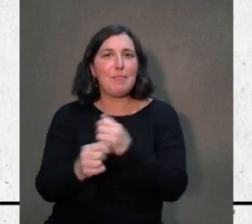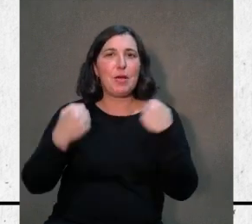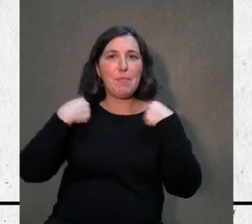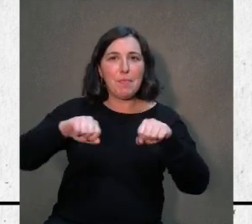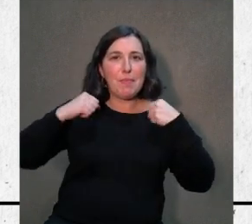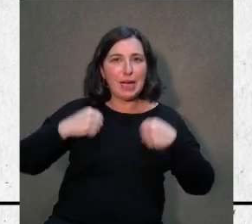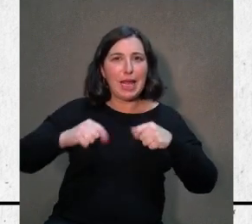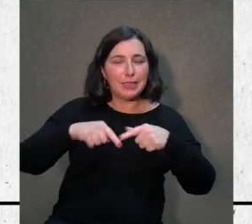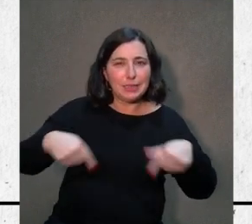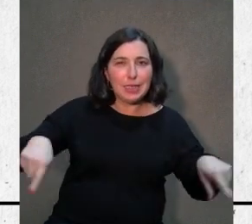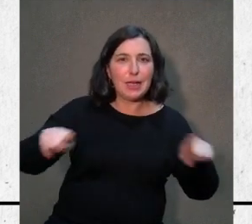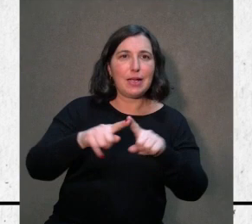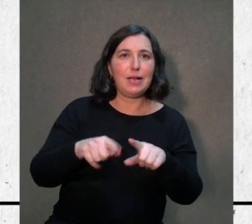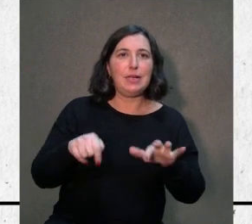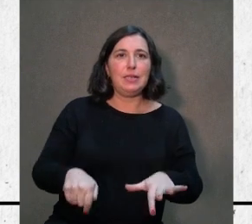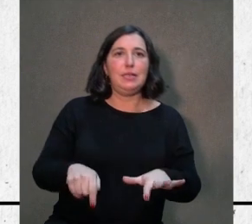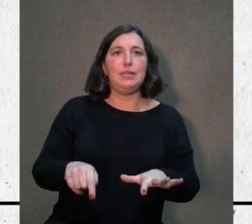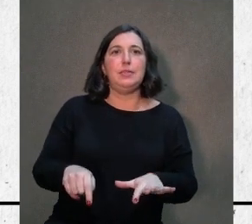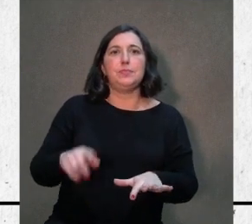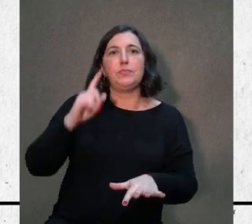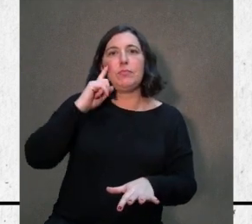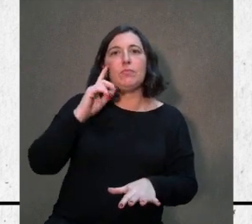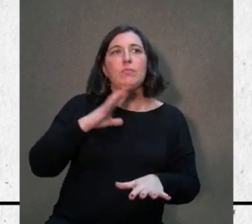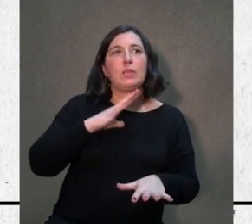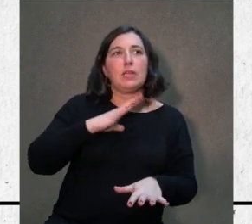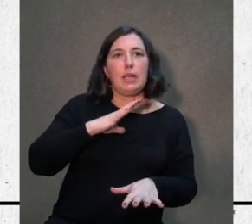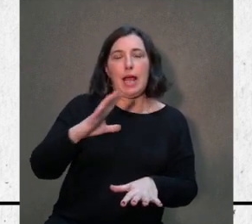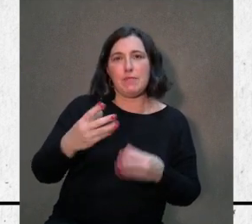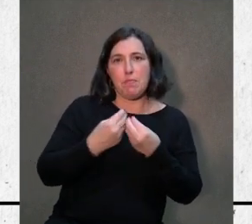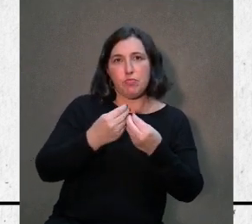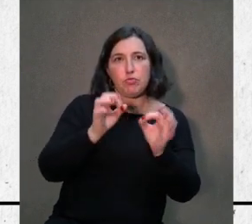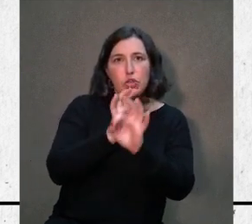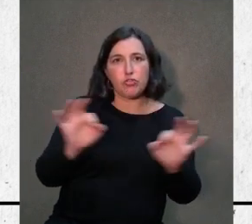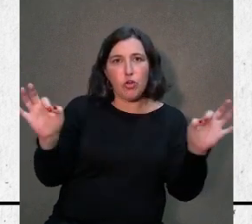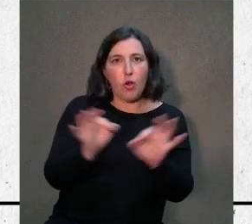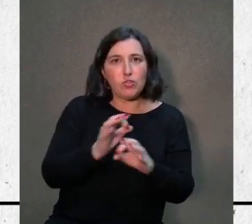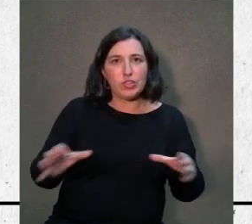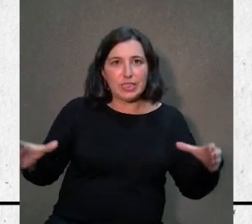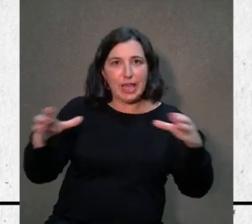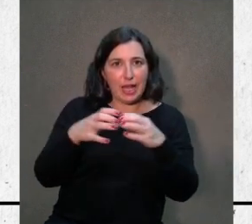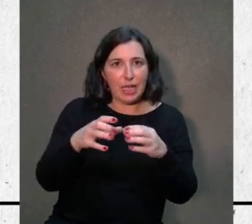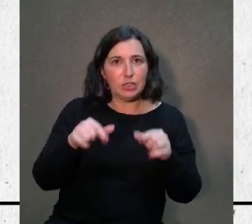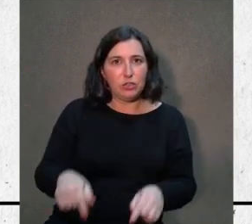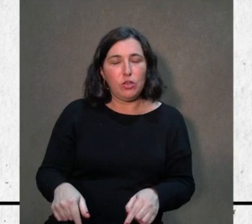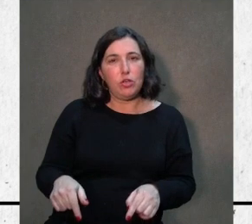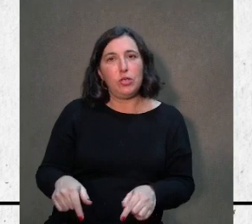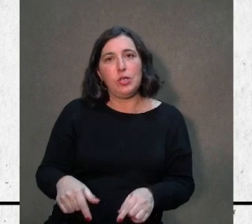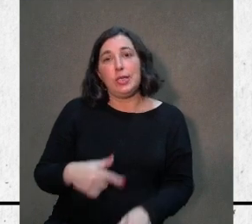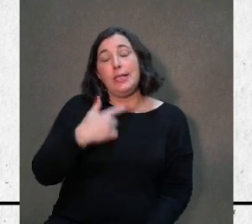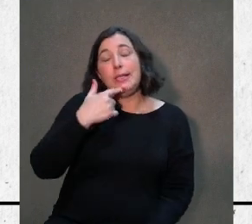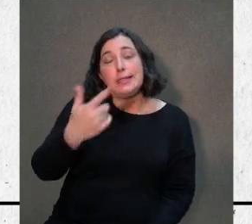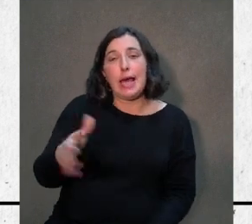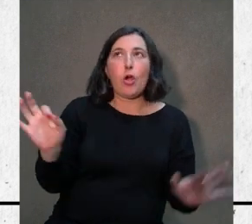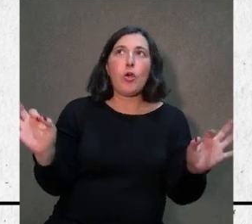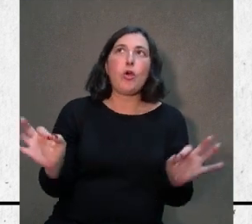tocar mucho, incluso después en mi adolescencia teníamos un montón de conciertos, entonces sí se daba esto de, bueno,